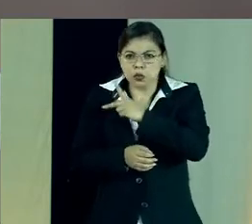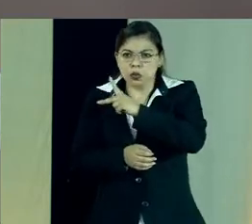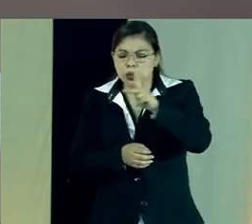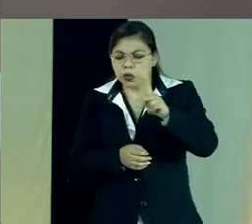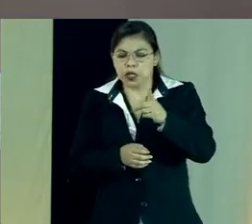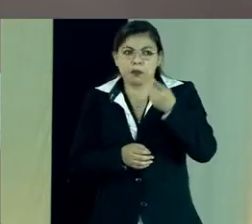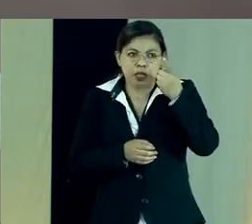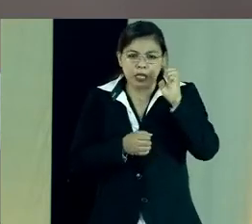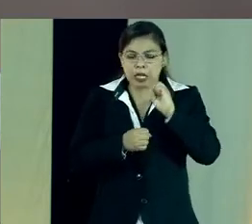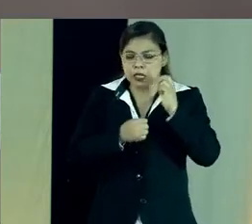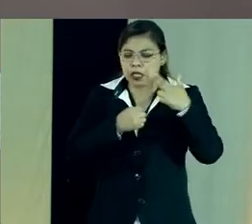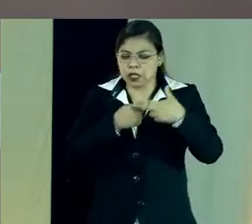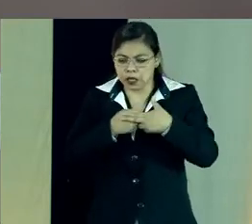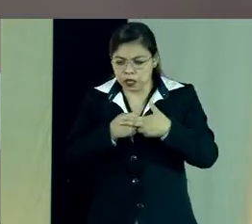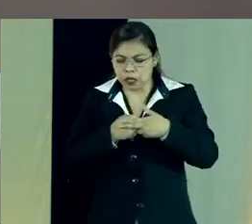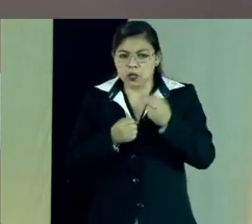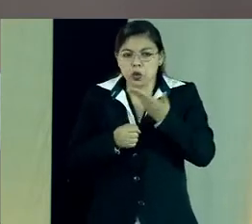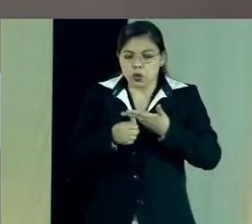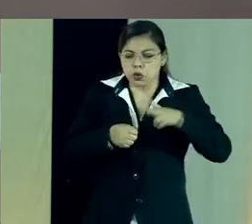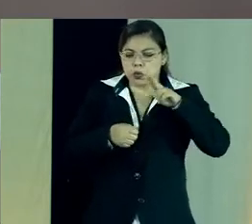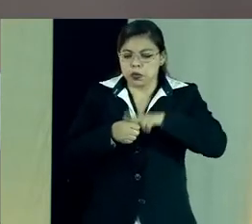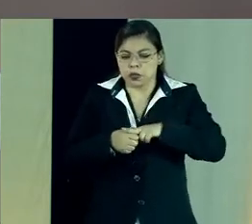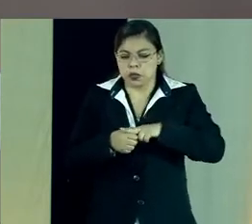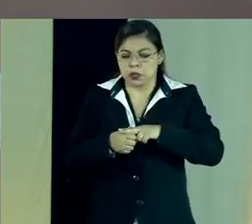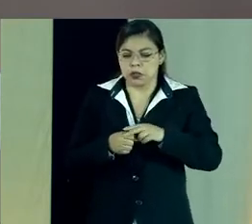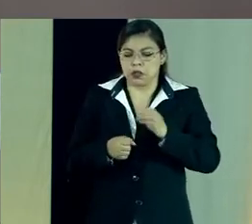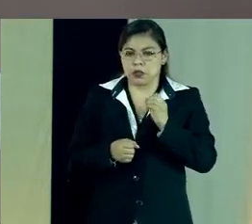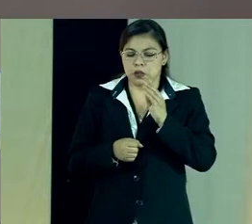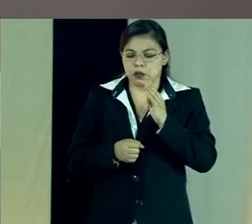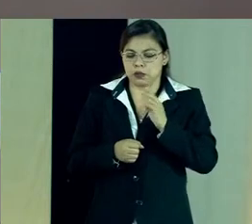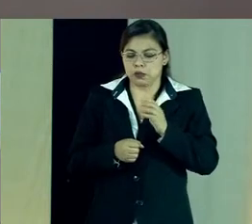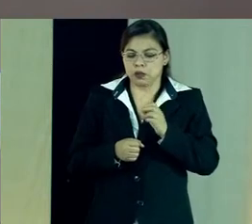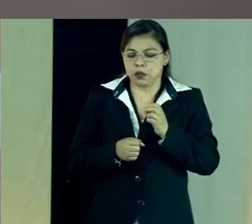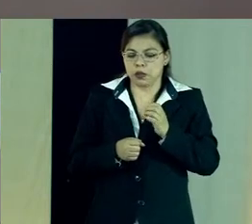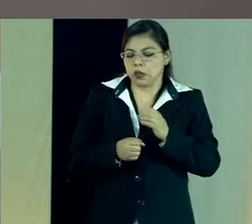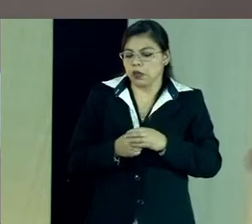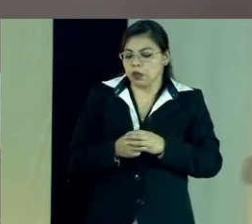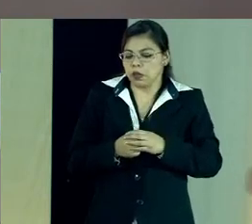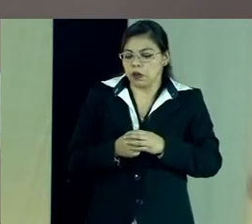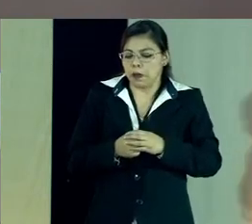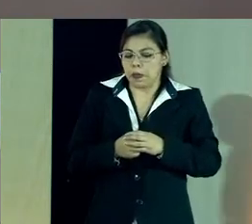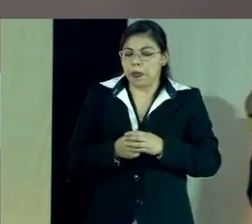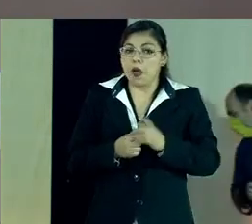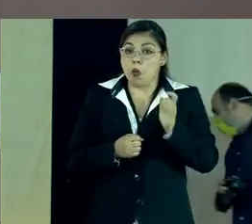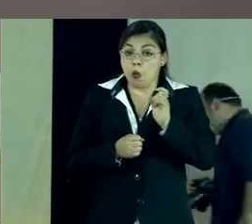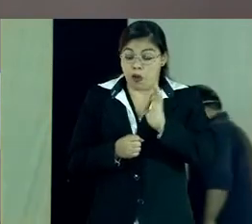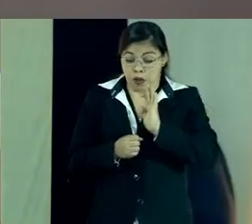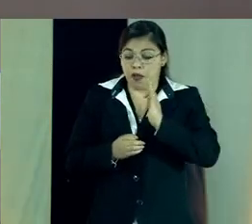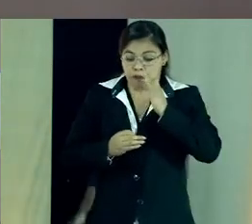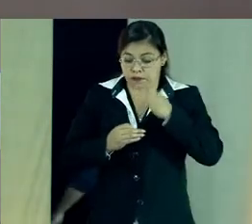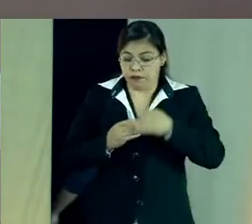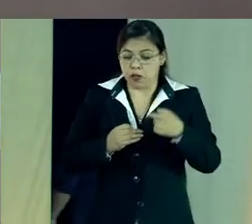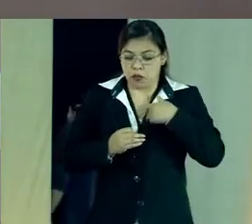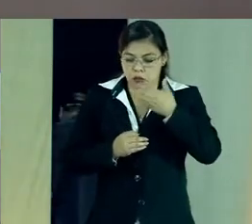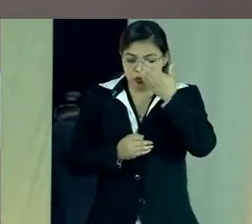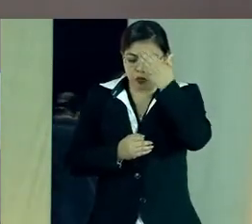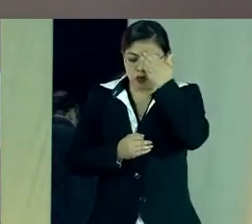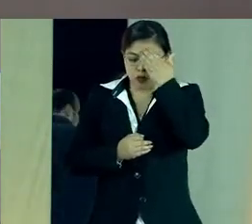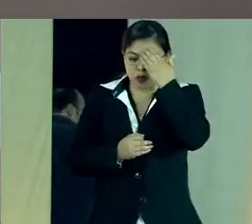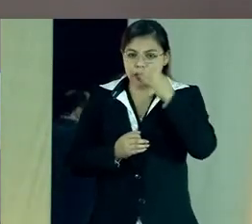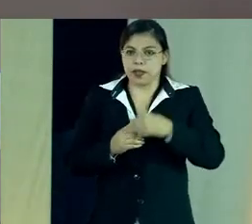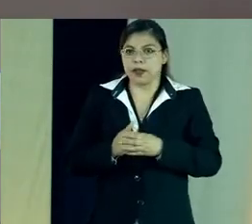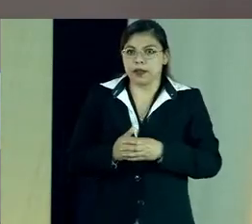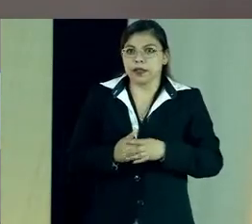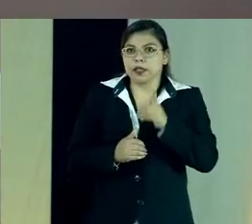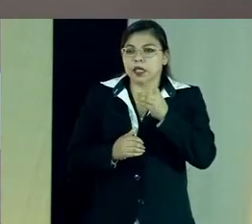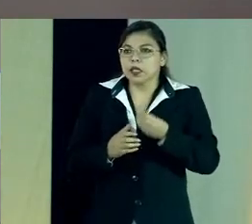extranjero en el hospital albert schweitzer de haití cuando por fin con el si el nombre de